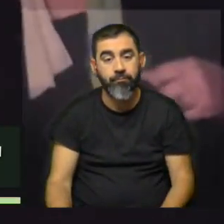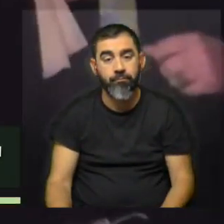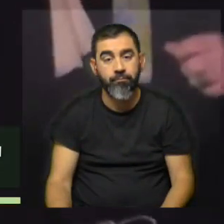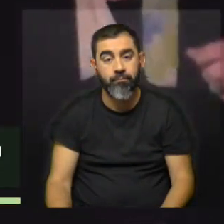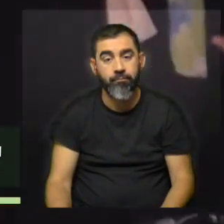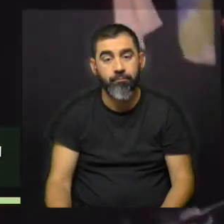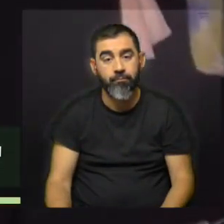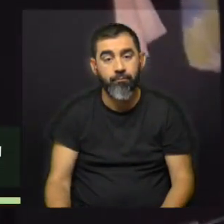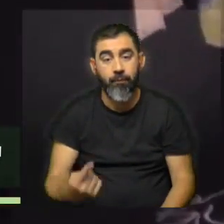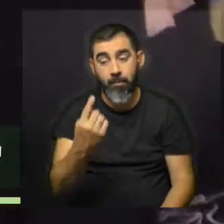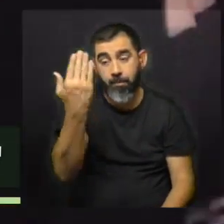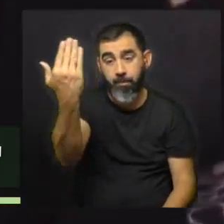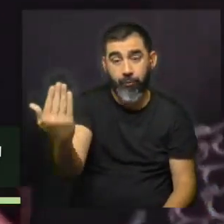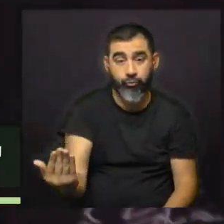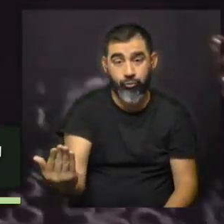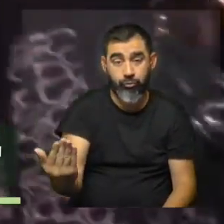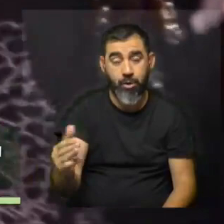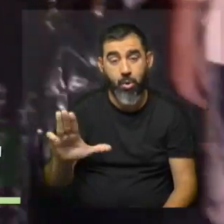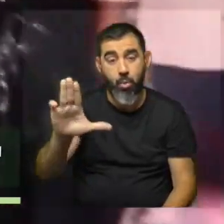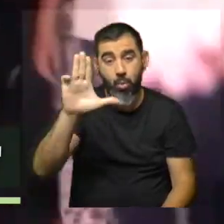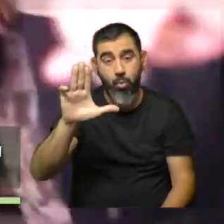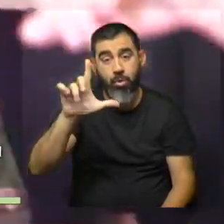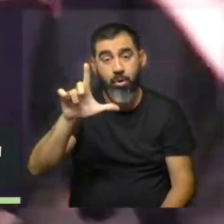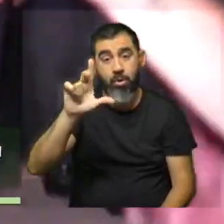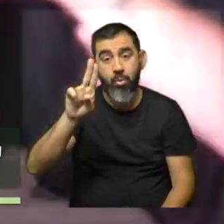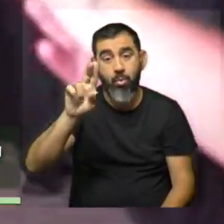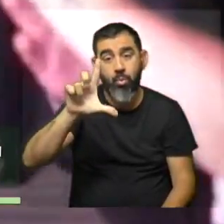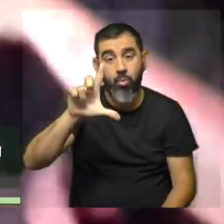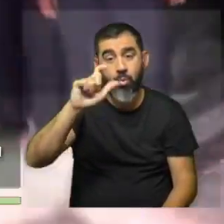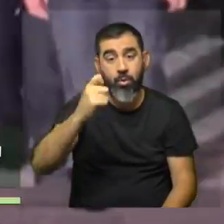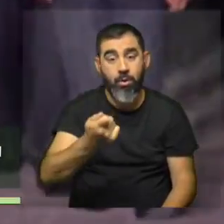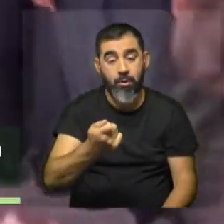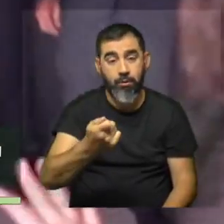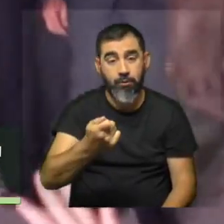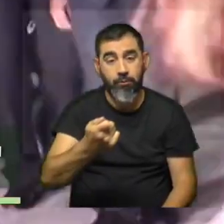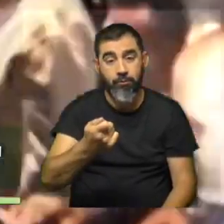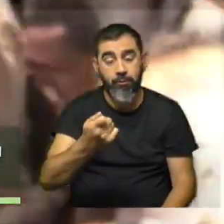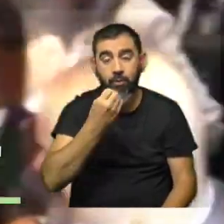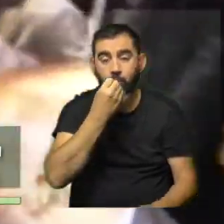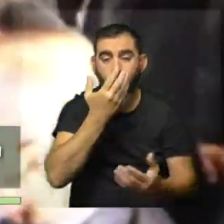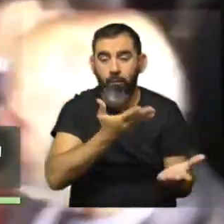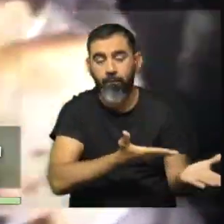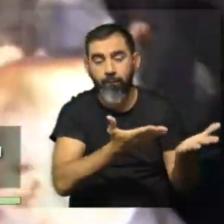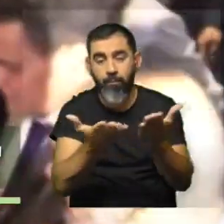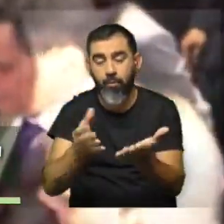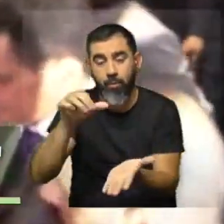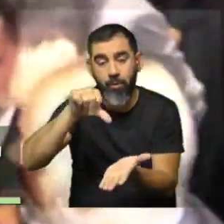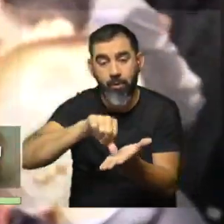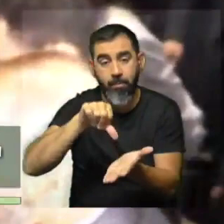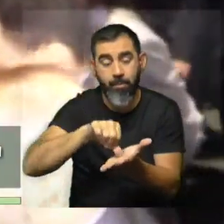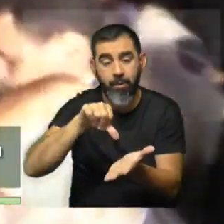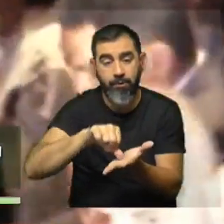gran personaje que es Lula, será muy bienvenido en nuestro país.